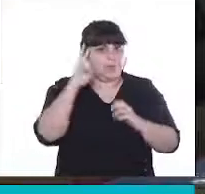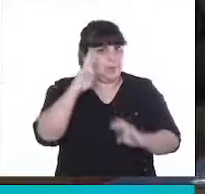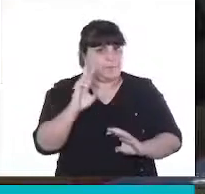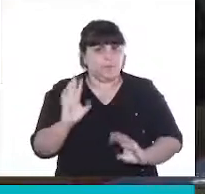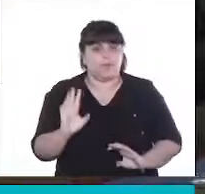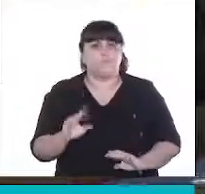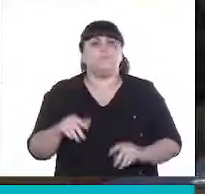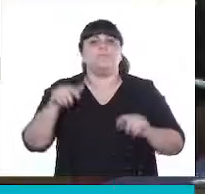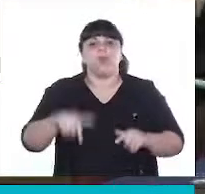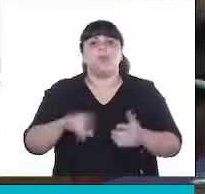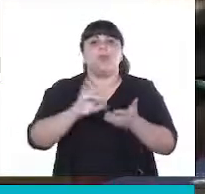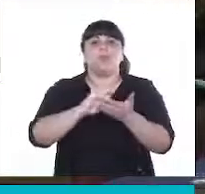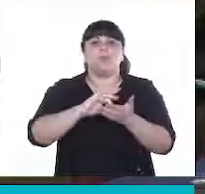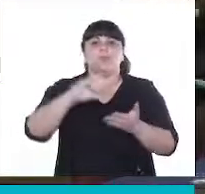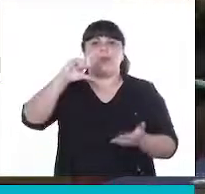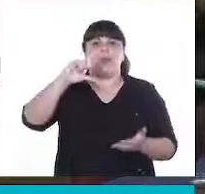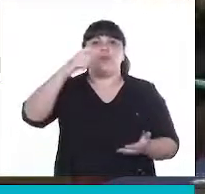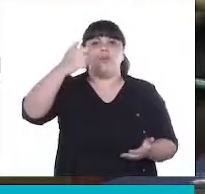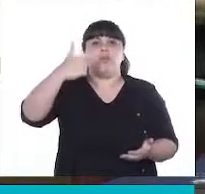toca estilo